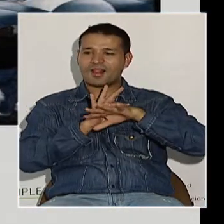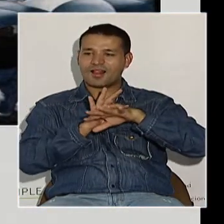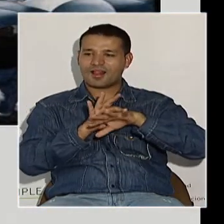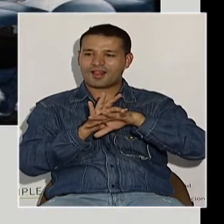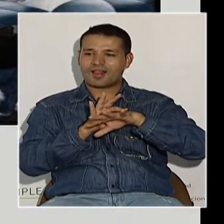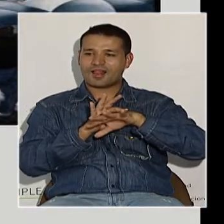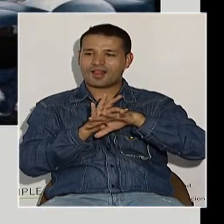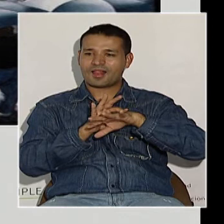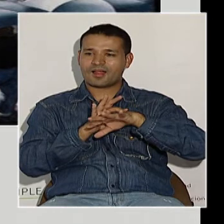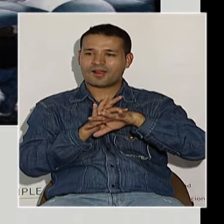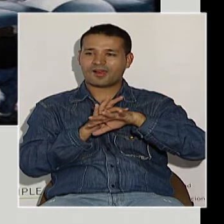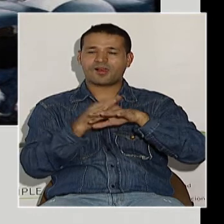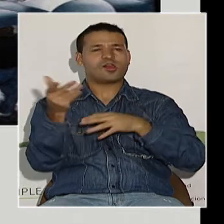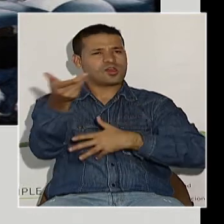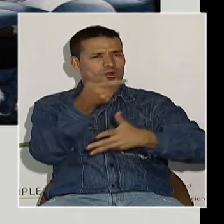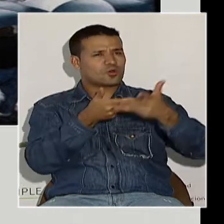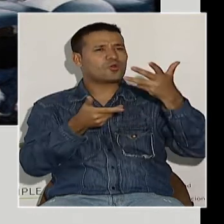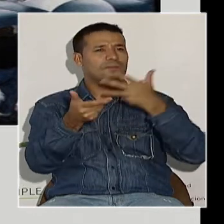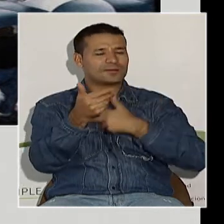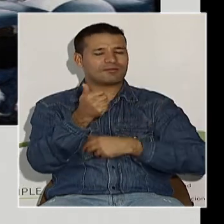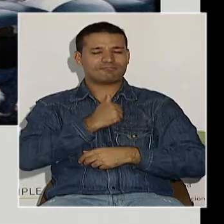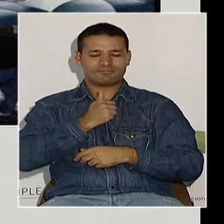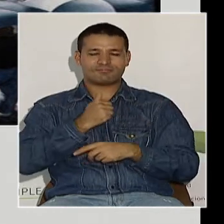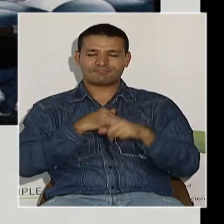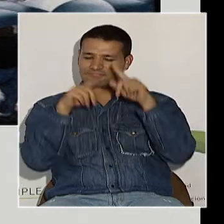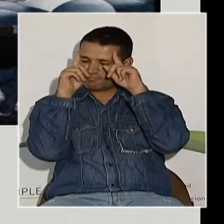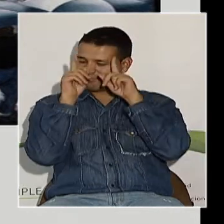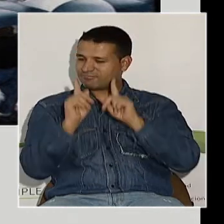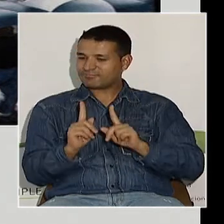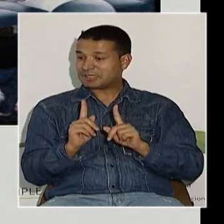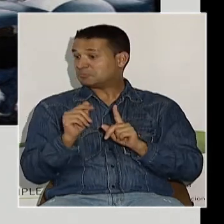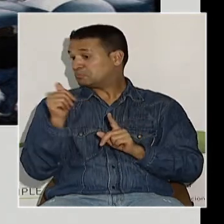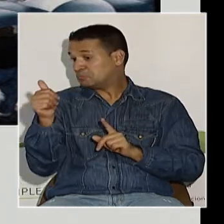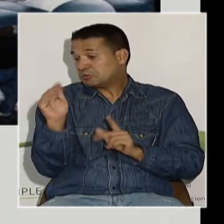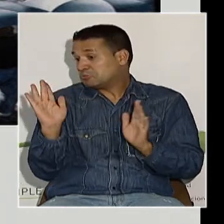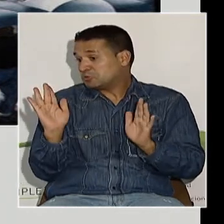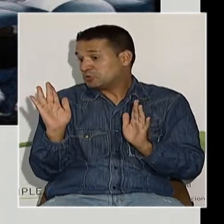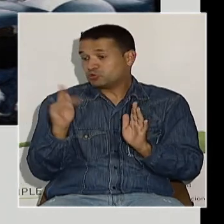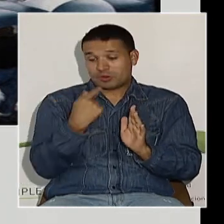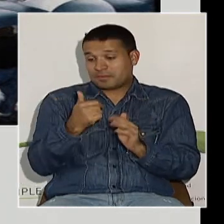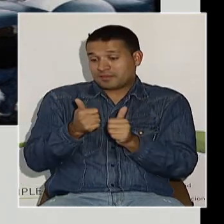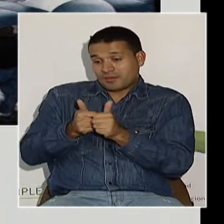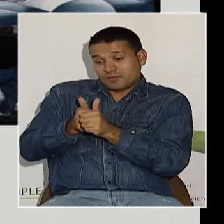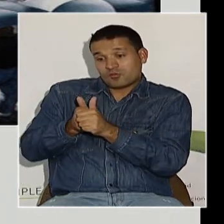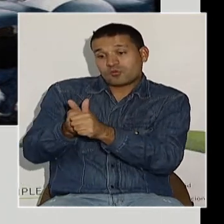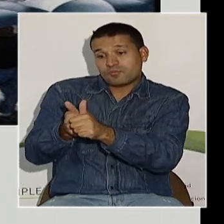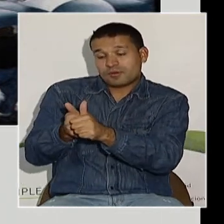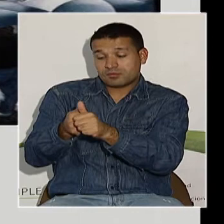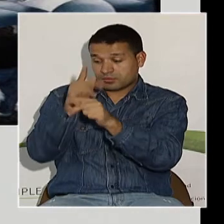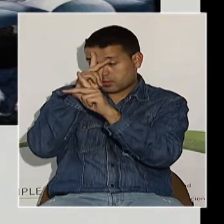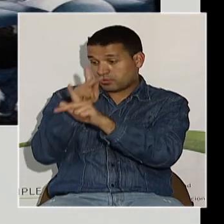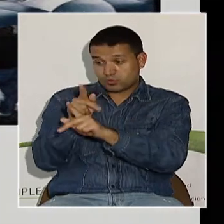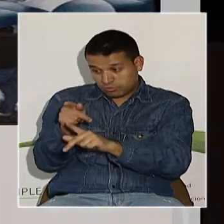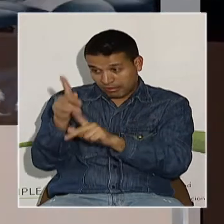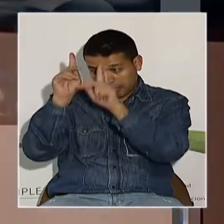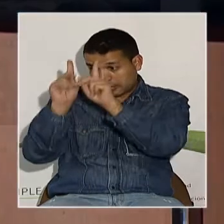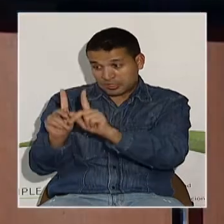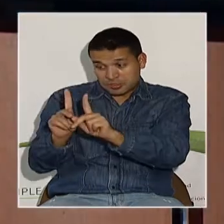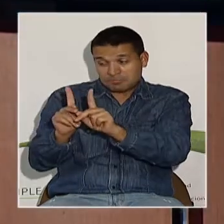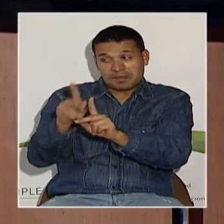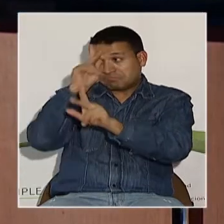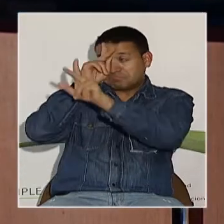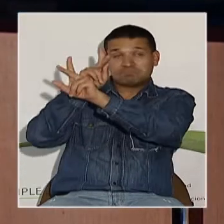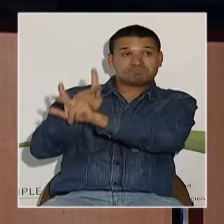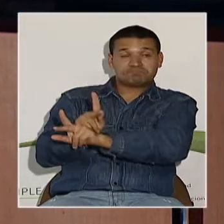Luján, en donde ellos han decidido qué hacer y nosotros hemos acompañado respetuosamente sus